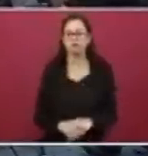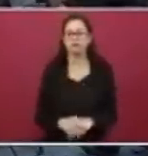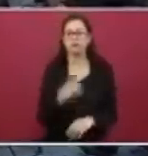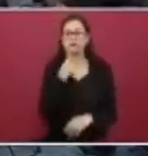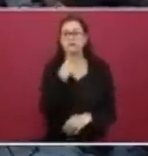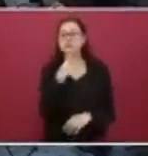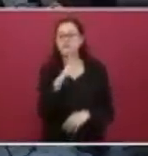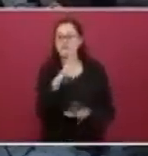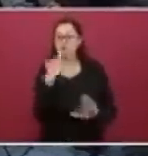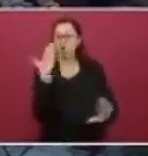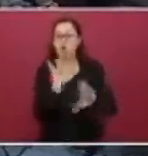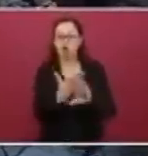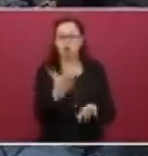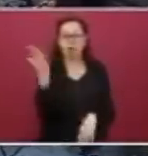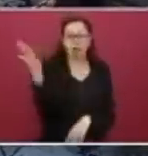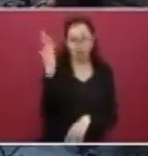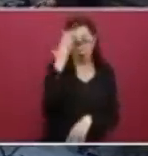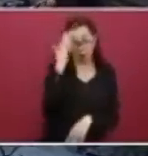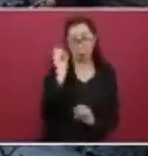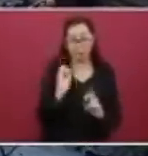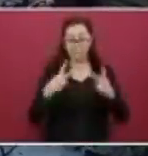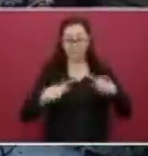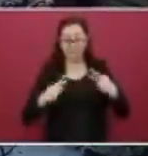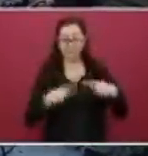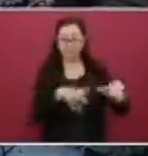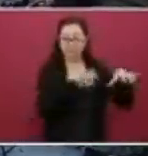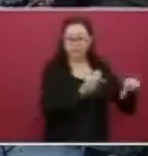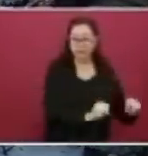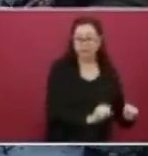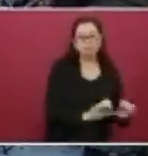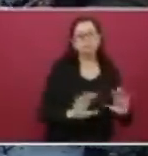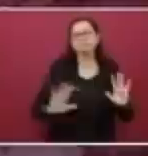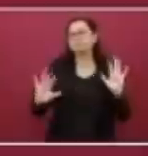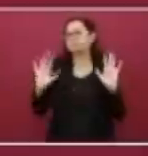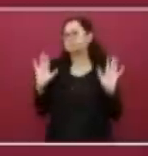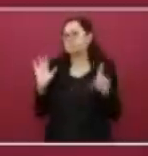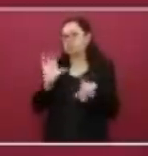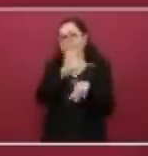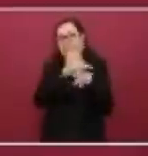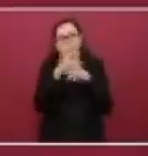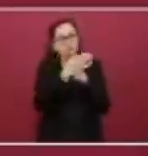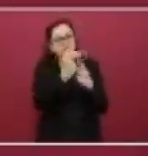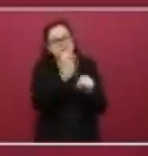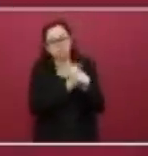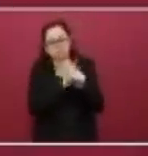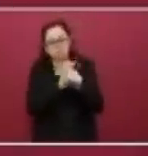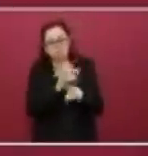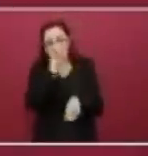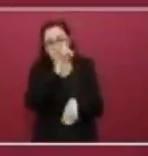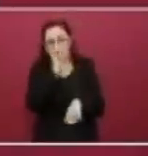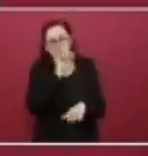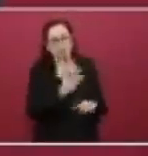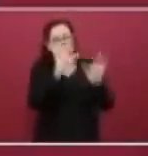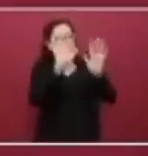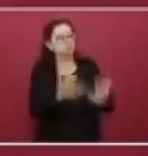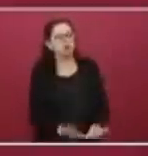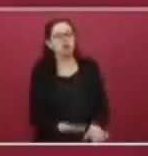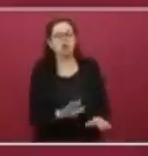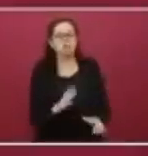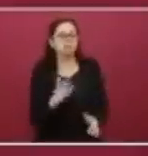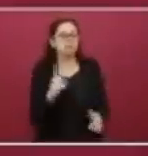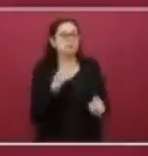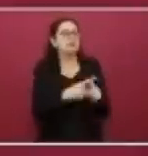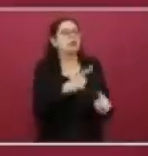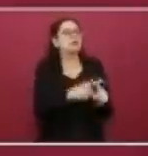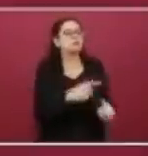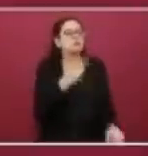a quien resulte responsable y que la comisión esté de una recomendación porque